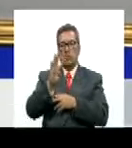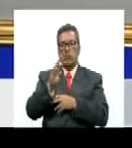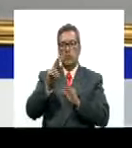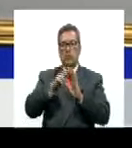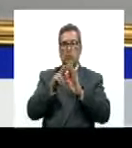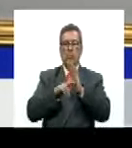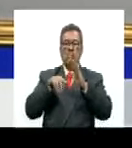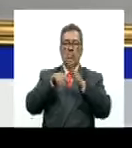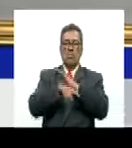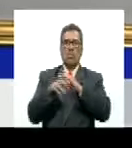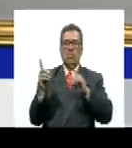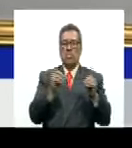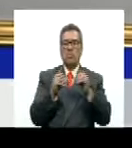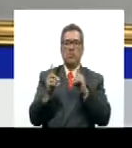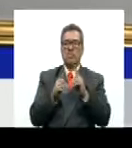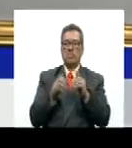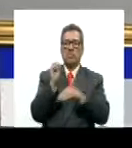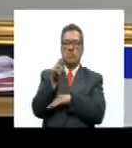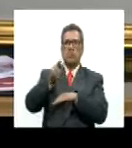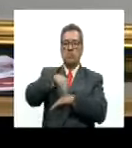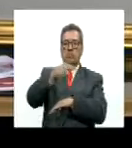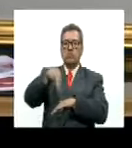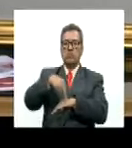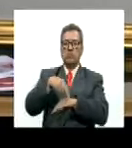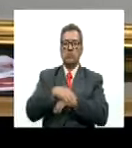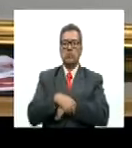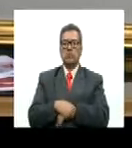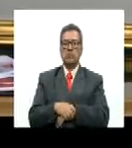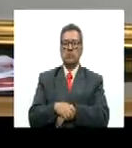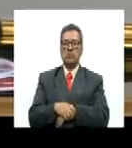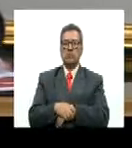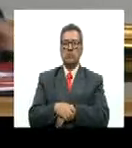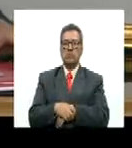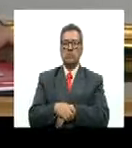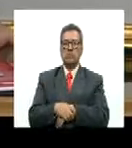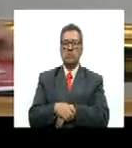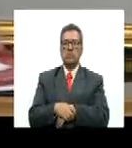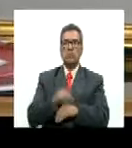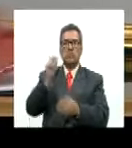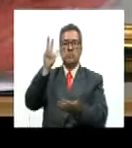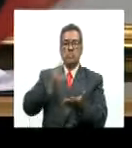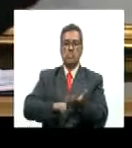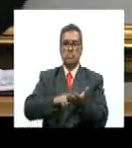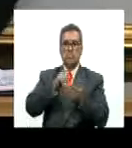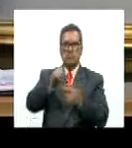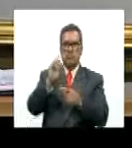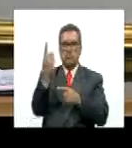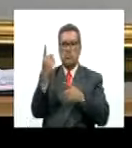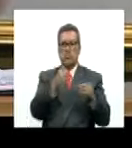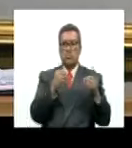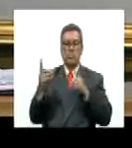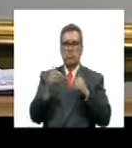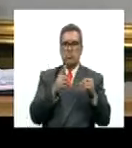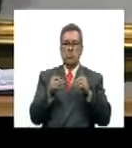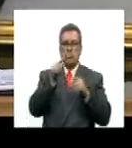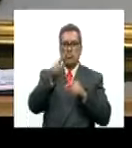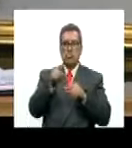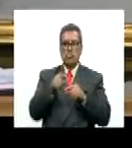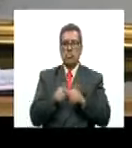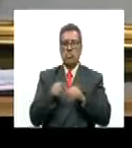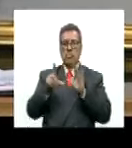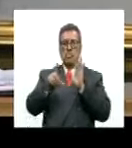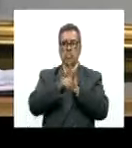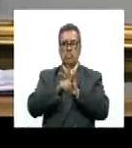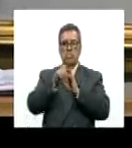del Reglamento de Interior y de Debates de la Asamblea Nacional. Aprobada entonces en primera discusión esta